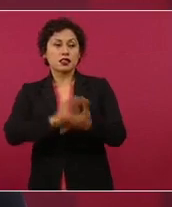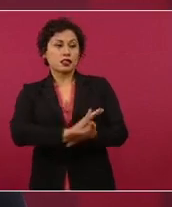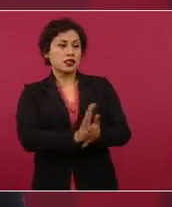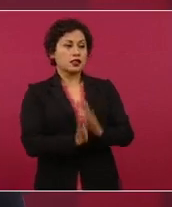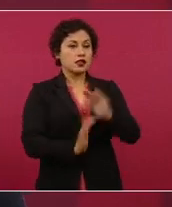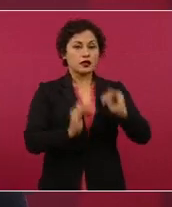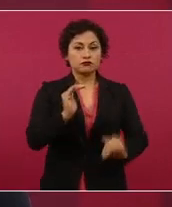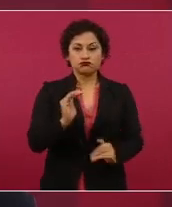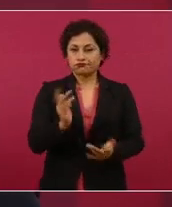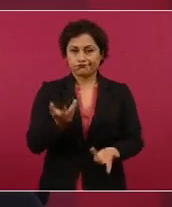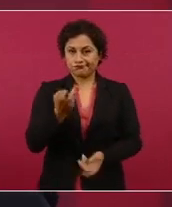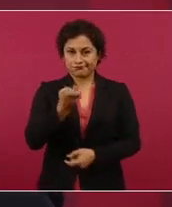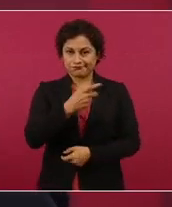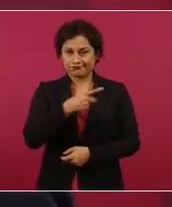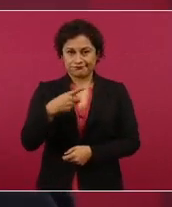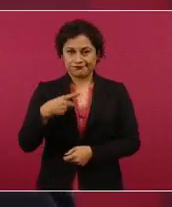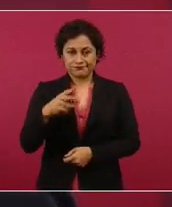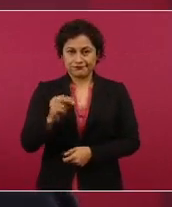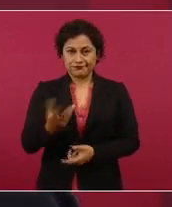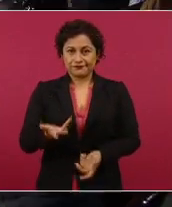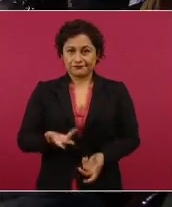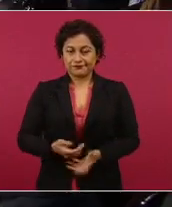y que se